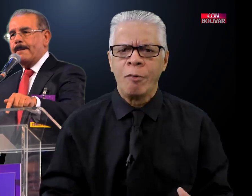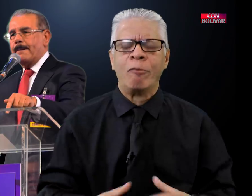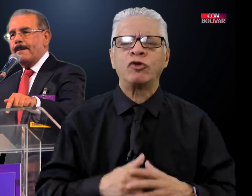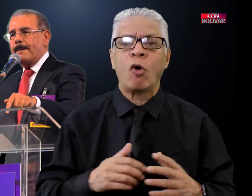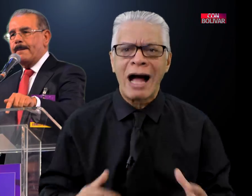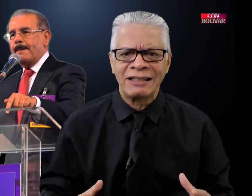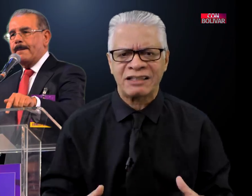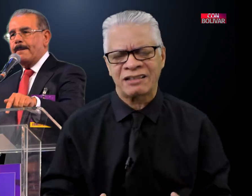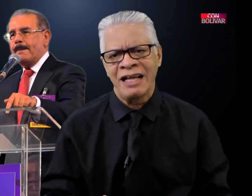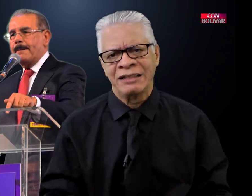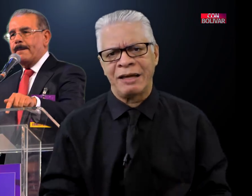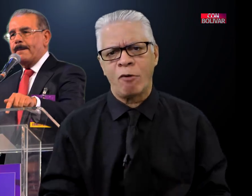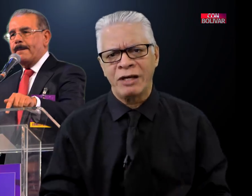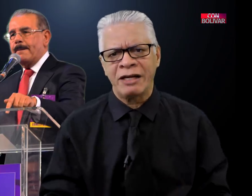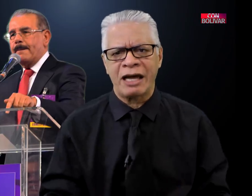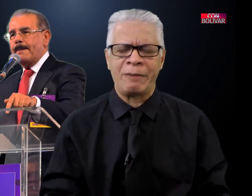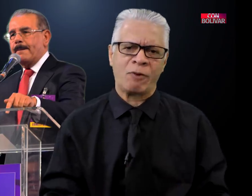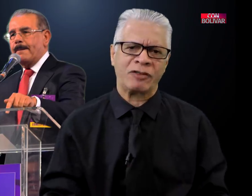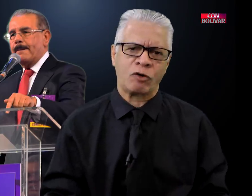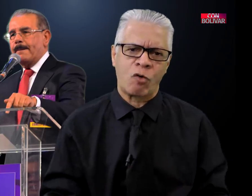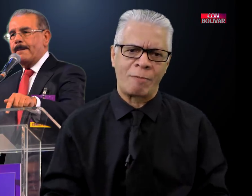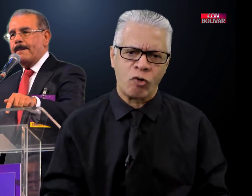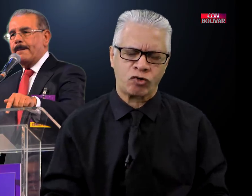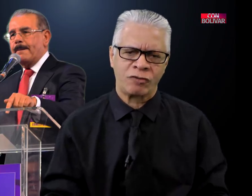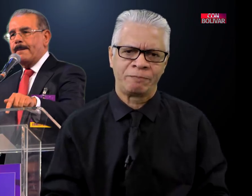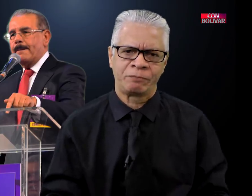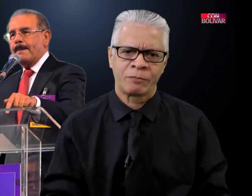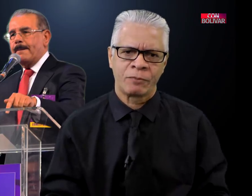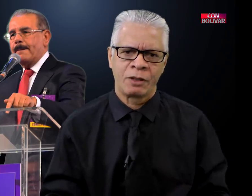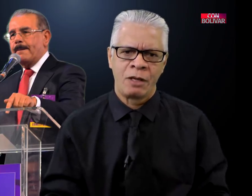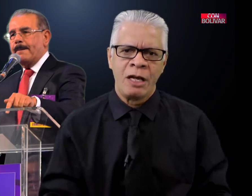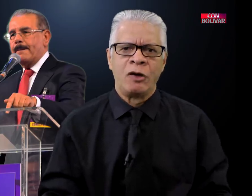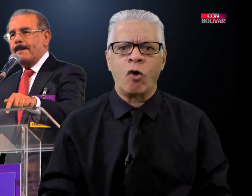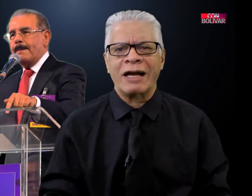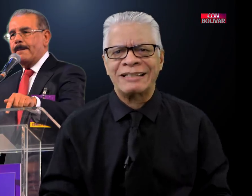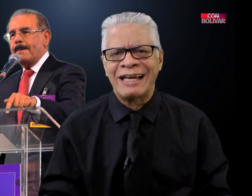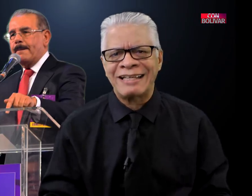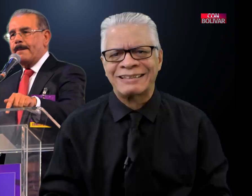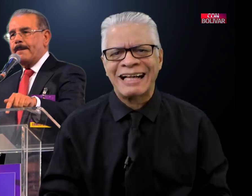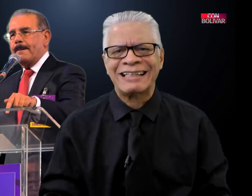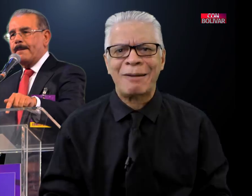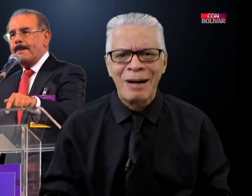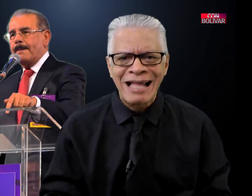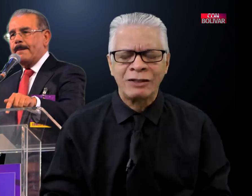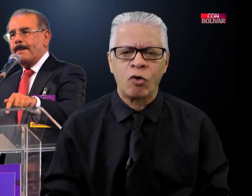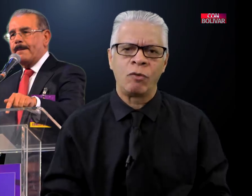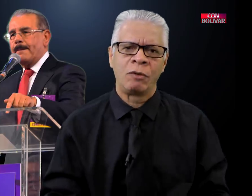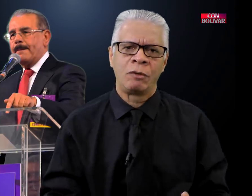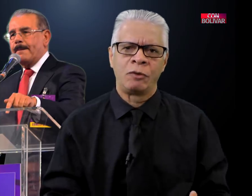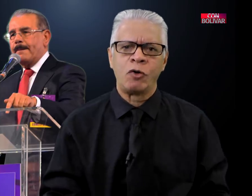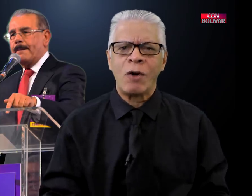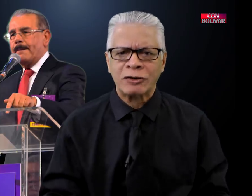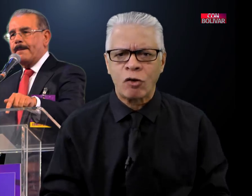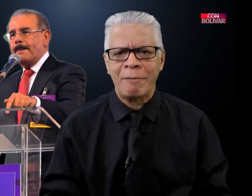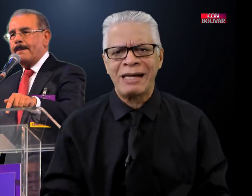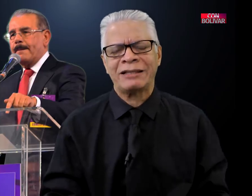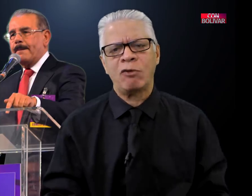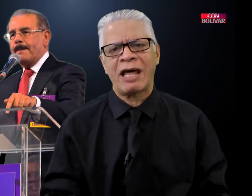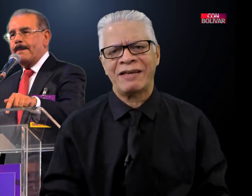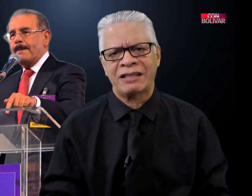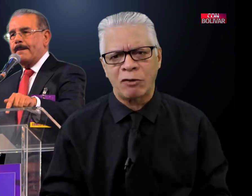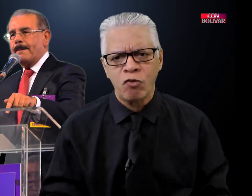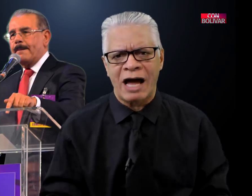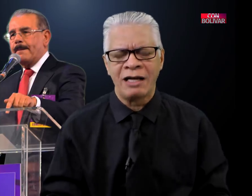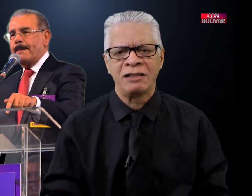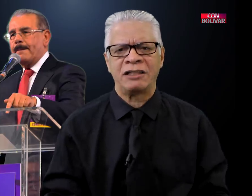comunismo mucho antes de morir el profesor Juan Bosch. Lo que se está tramando no es solamente